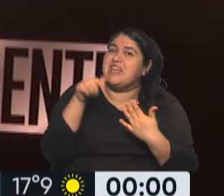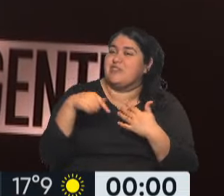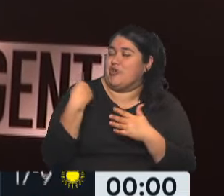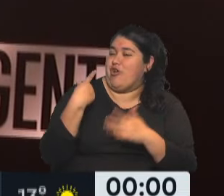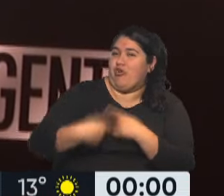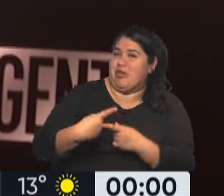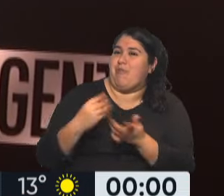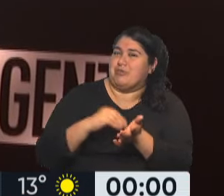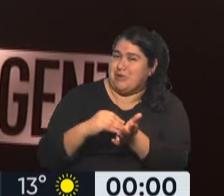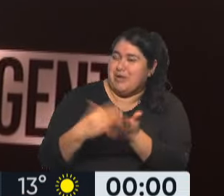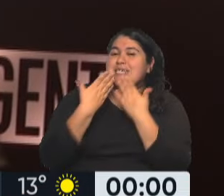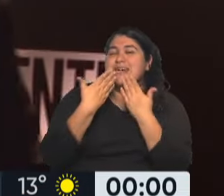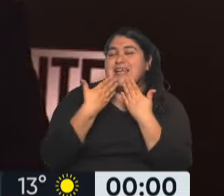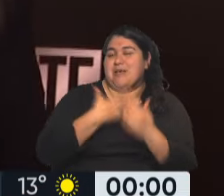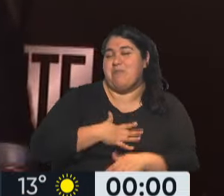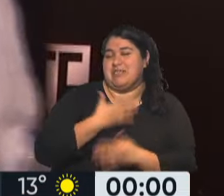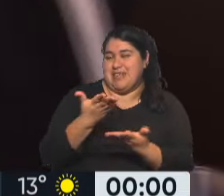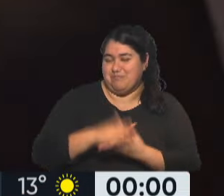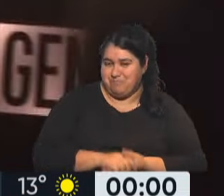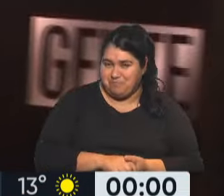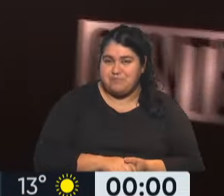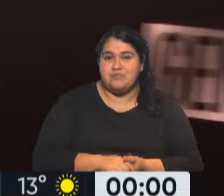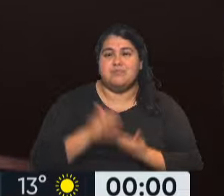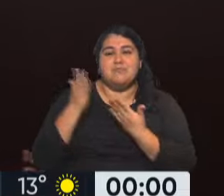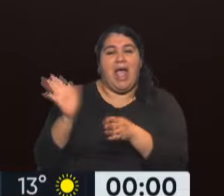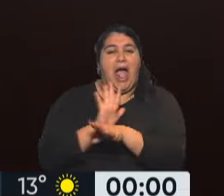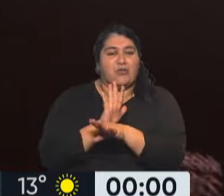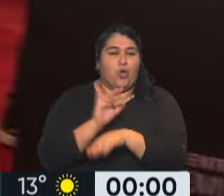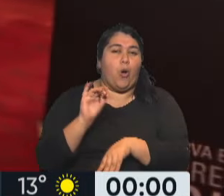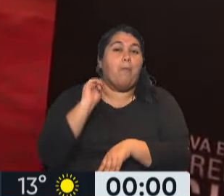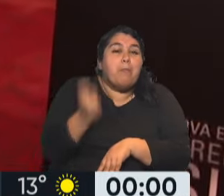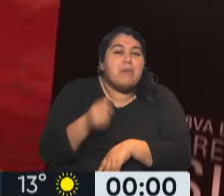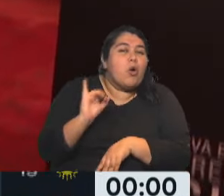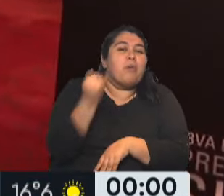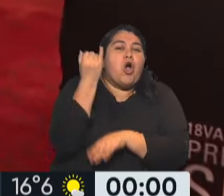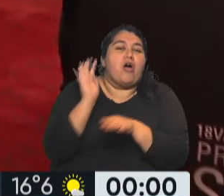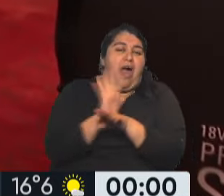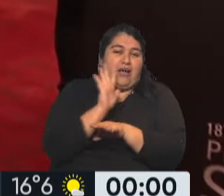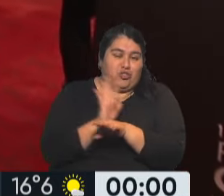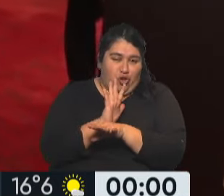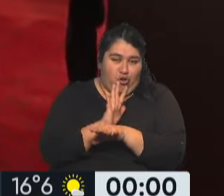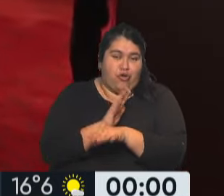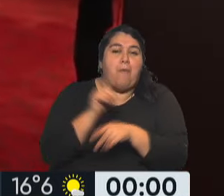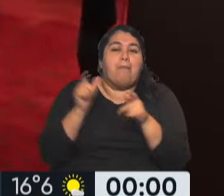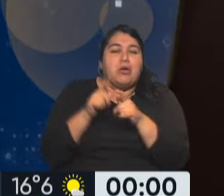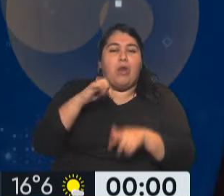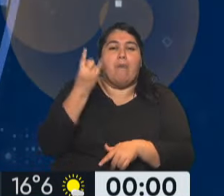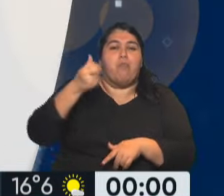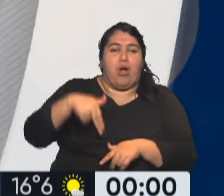Dale, gracias, che, un placer, gracias. Leo Sbaraglia, premio a mejor actor de reparto por la película Puan.